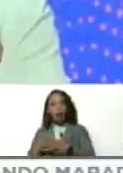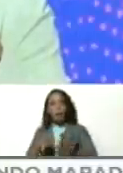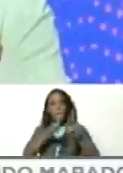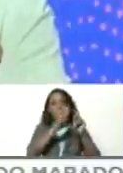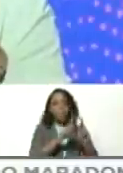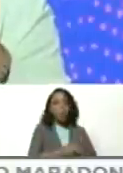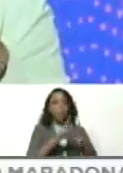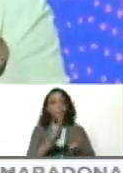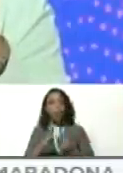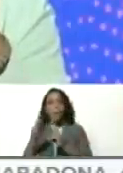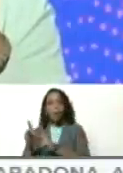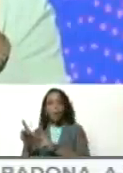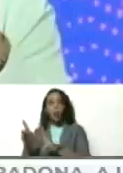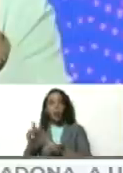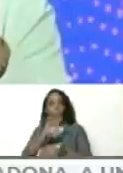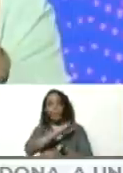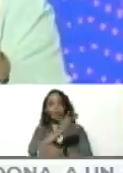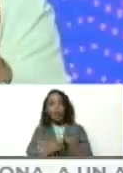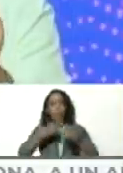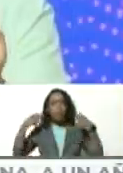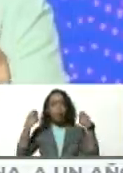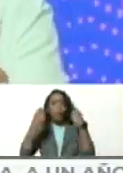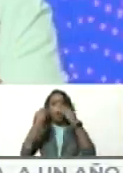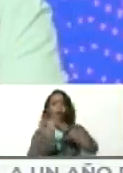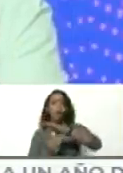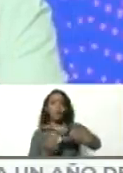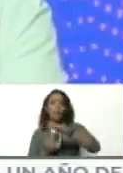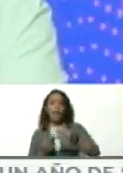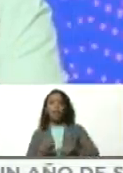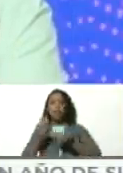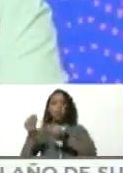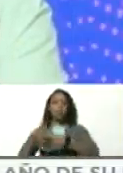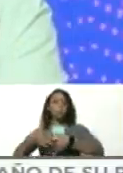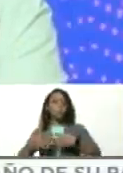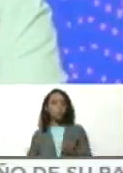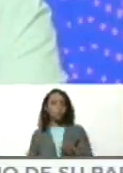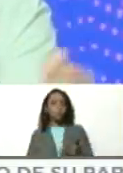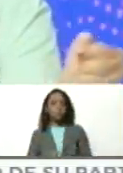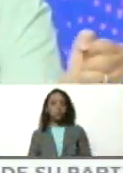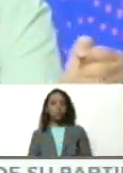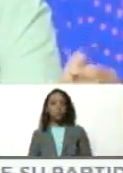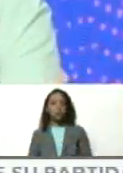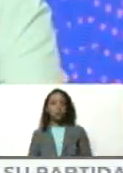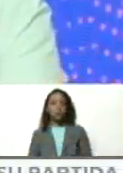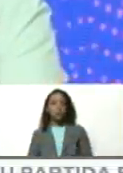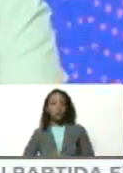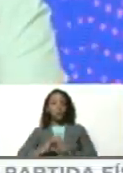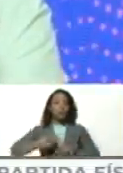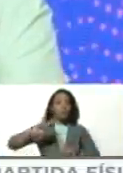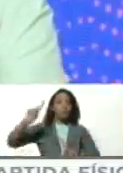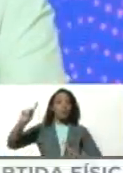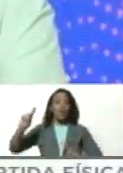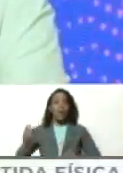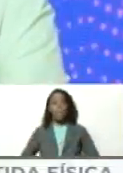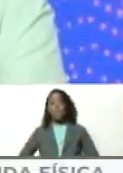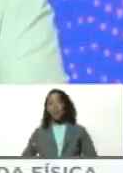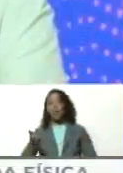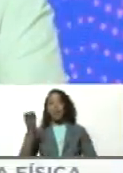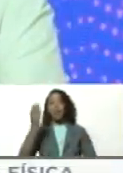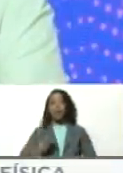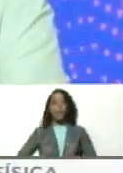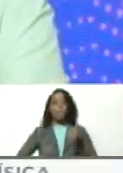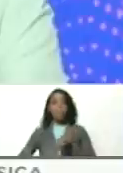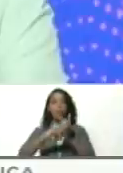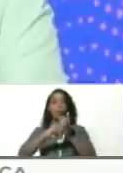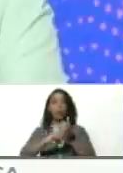planificadas del poder popular en la base que le van a dar una energía atómica